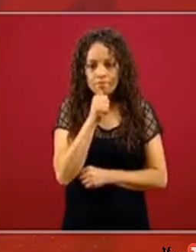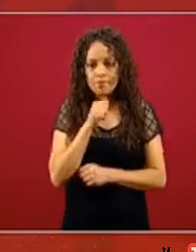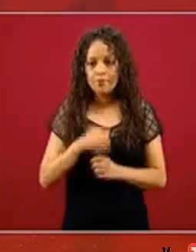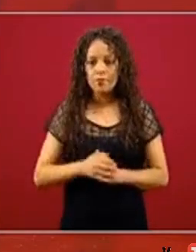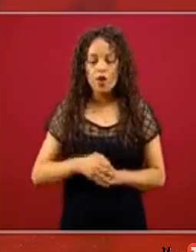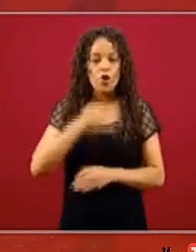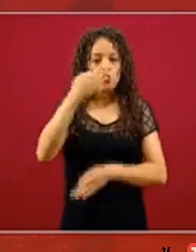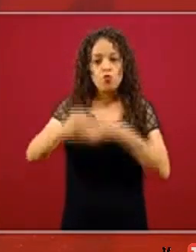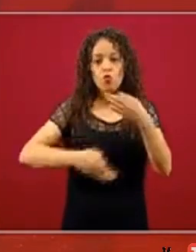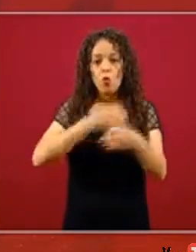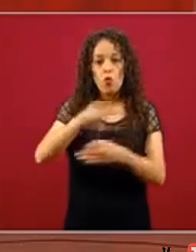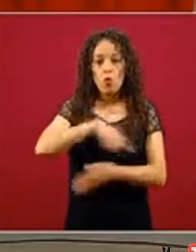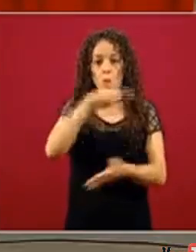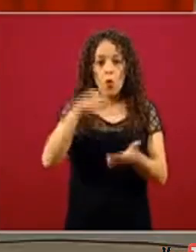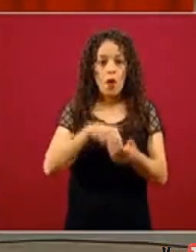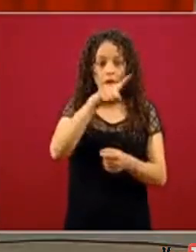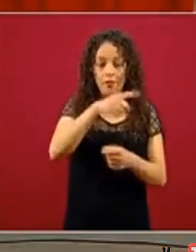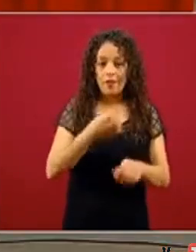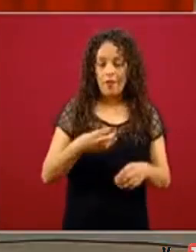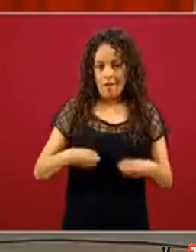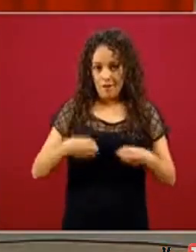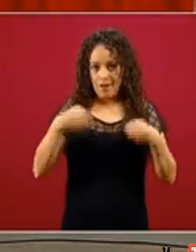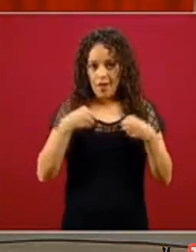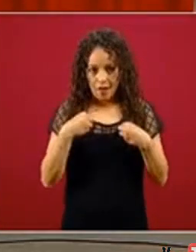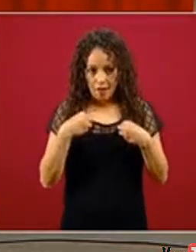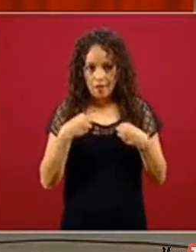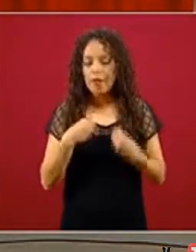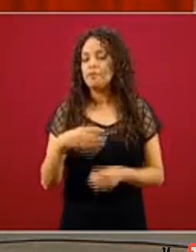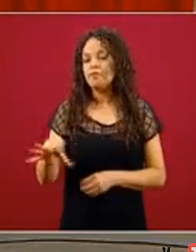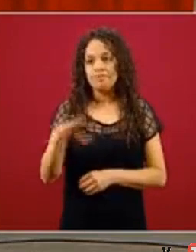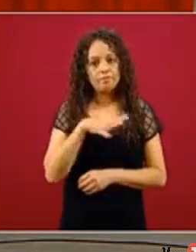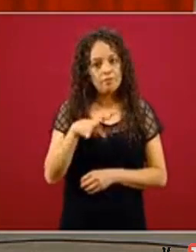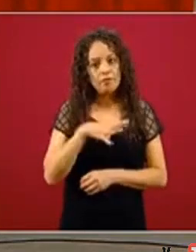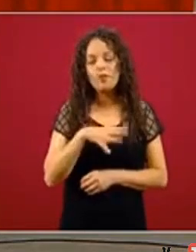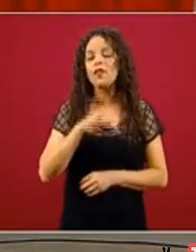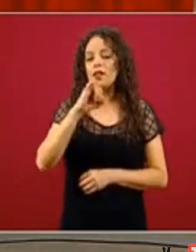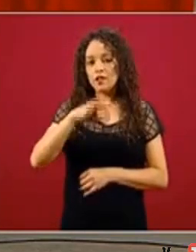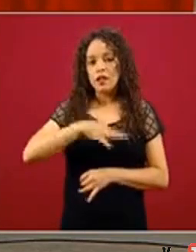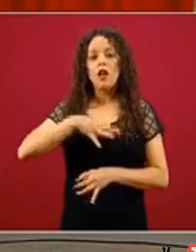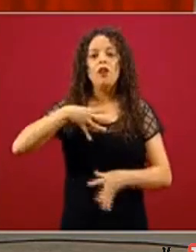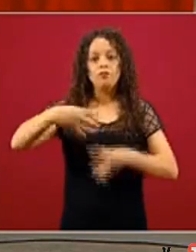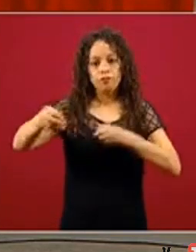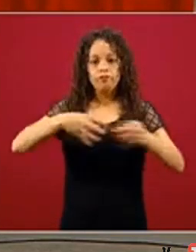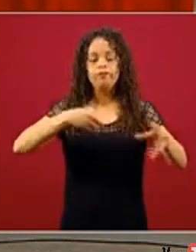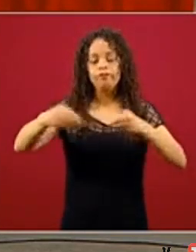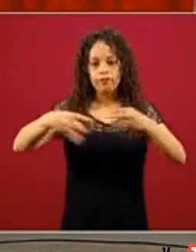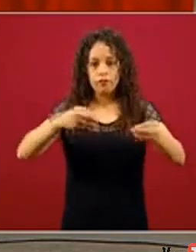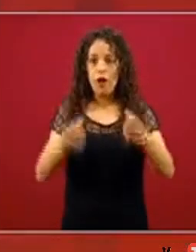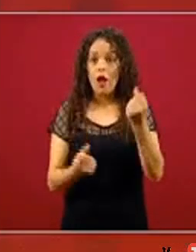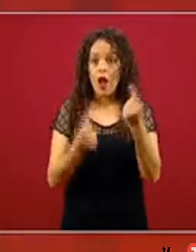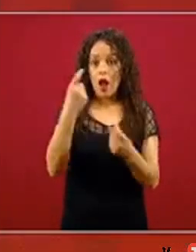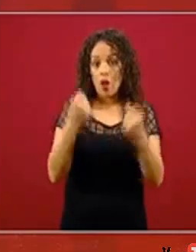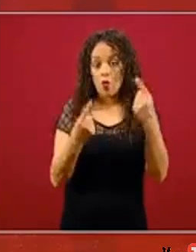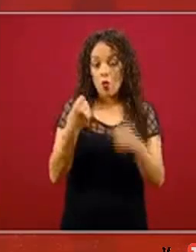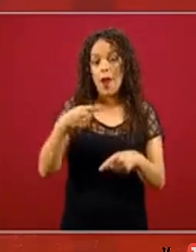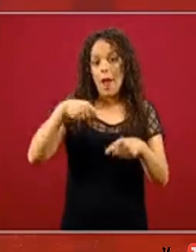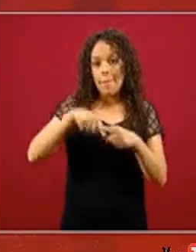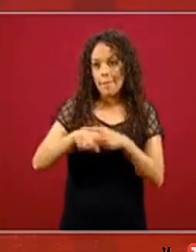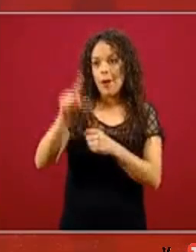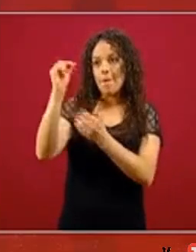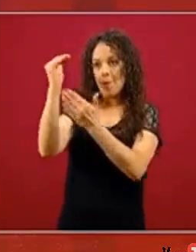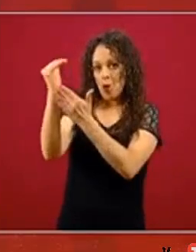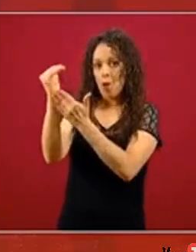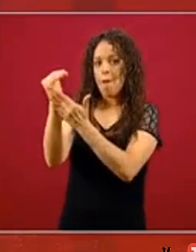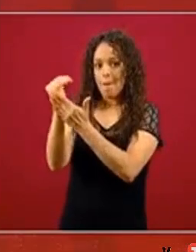un alto actividad epidémica, algunas empezarán a salir de esa intensa actividad epidémica, y en todo